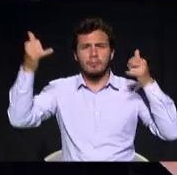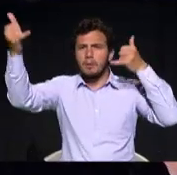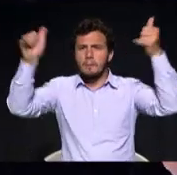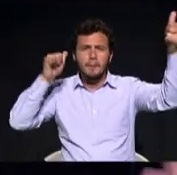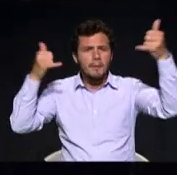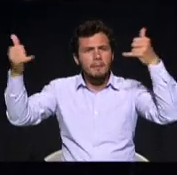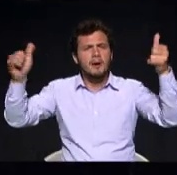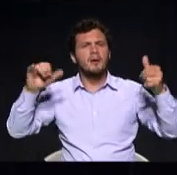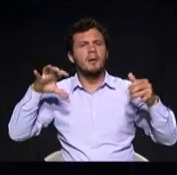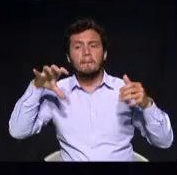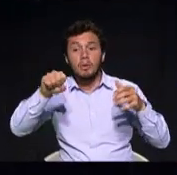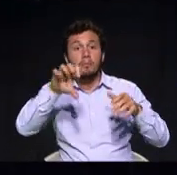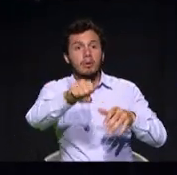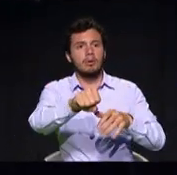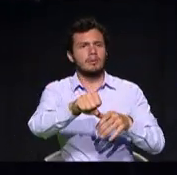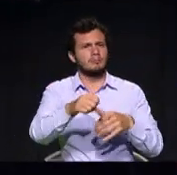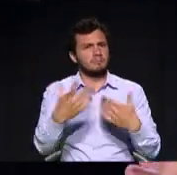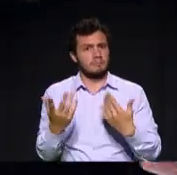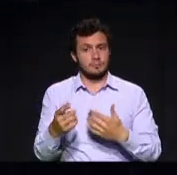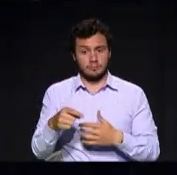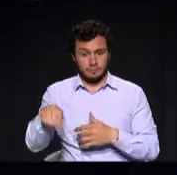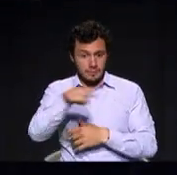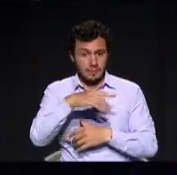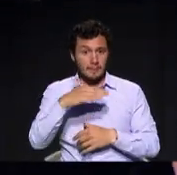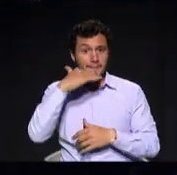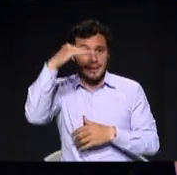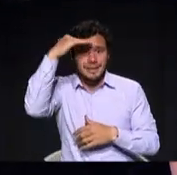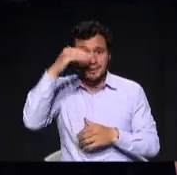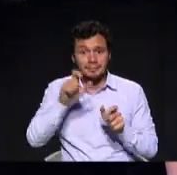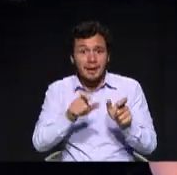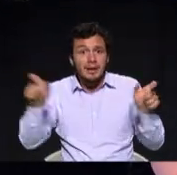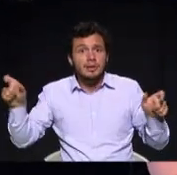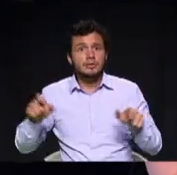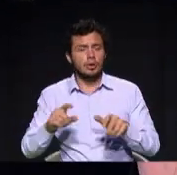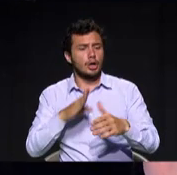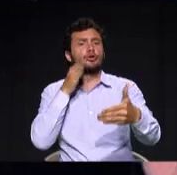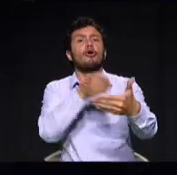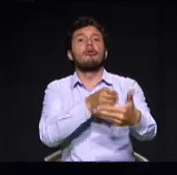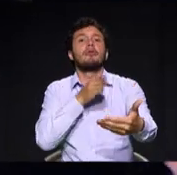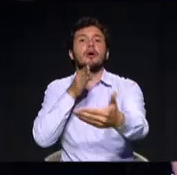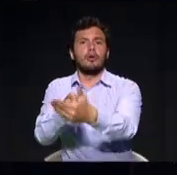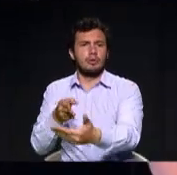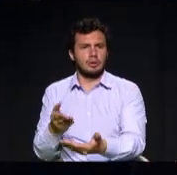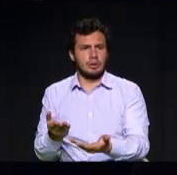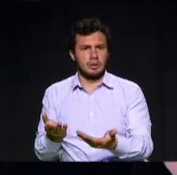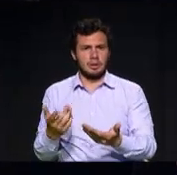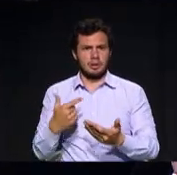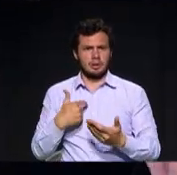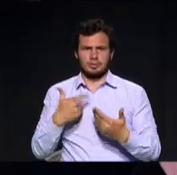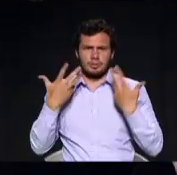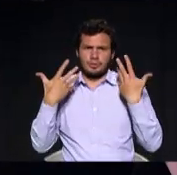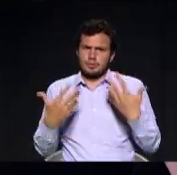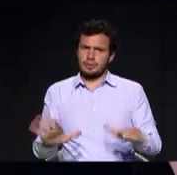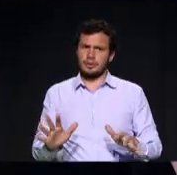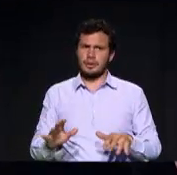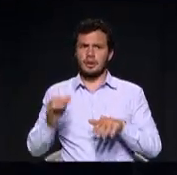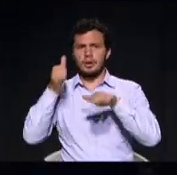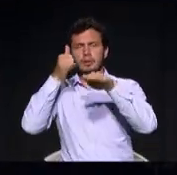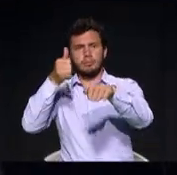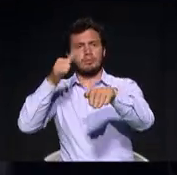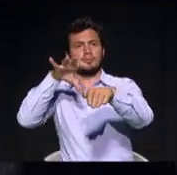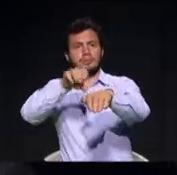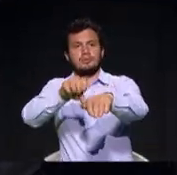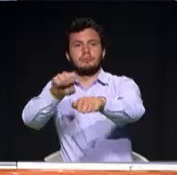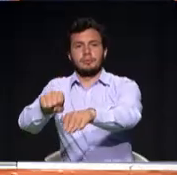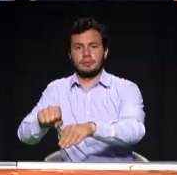fotomultas aporrea a los medellinenses aporreando los ciudadanos y que no quiero ni fernando que sigan dando la gabela pues a los empleados de las fotomultas muchas